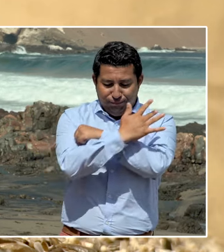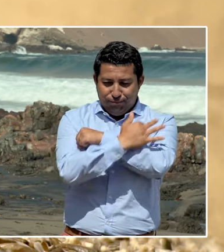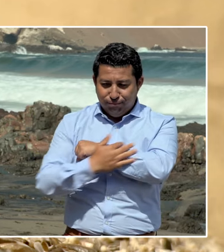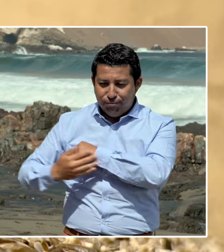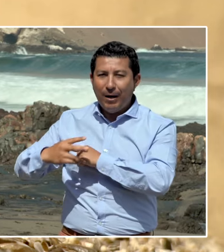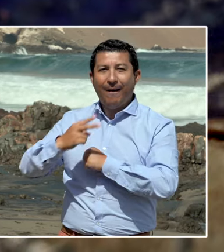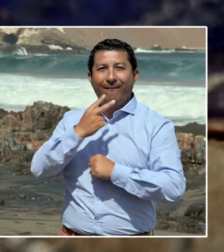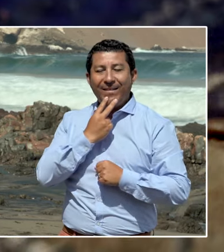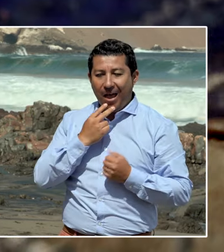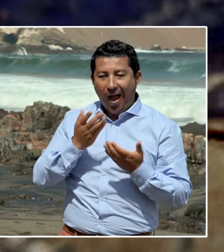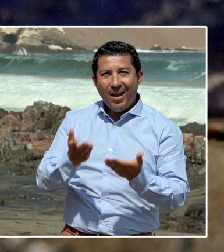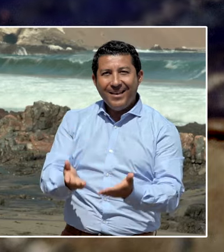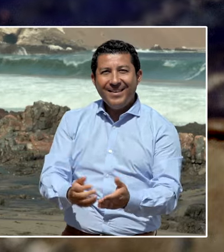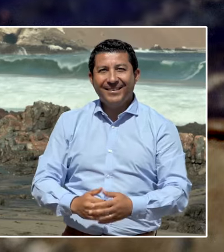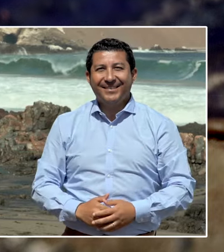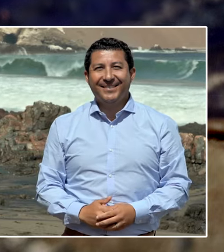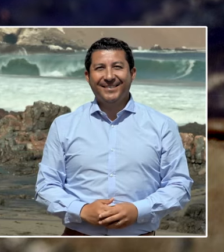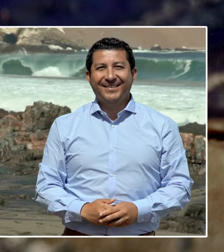costero